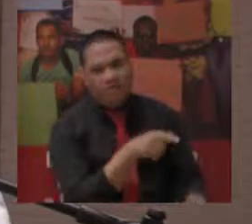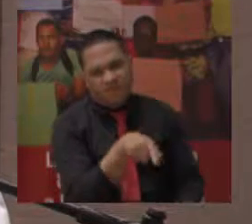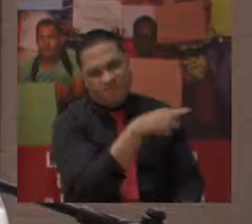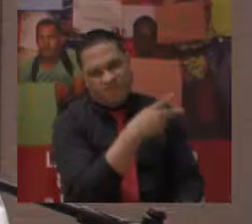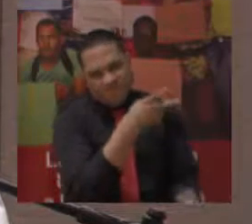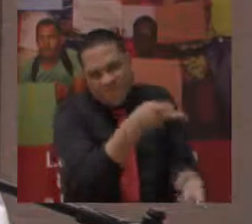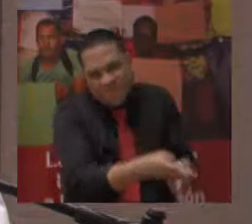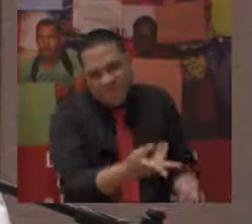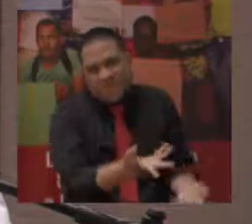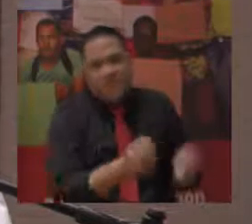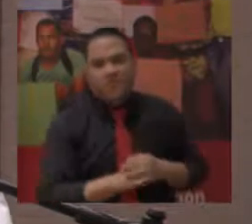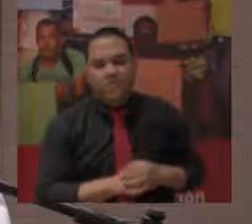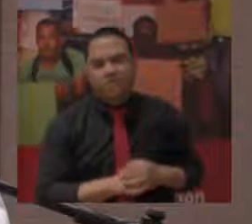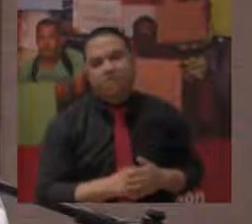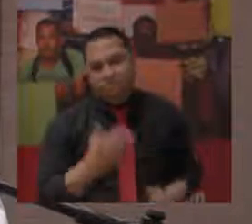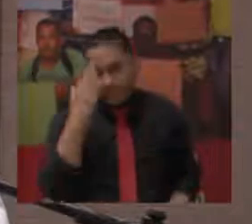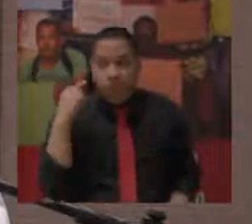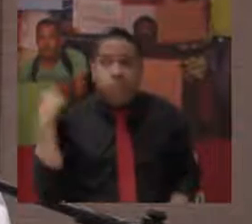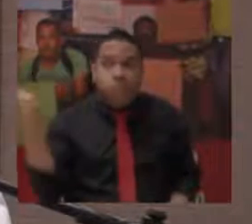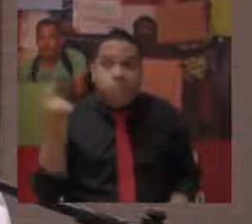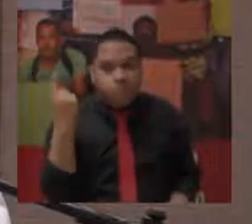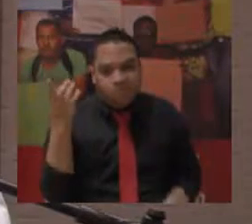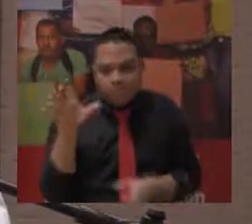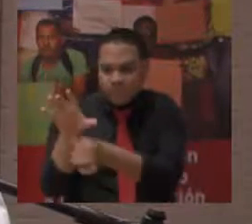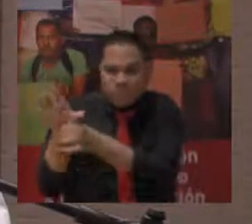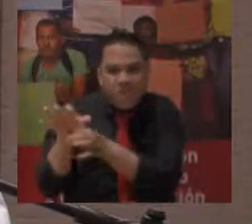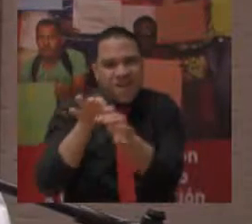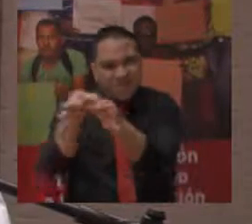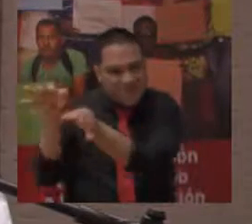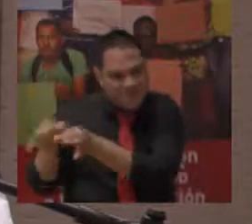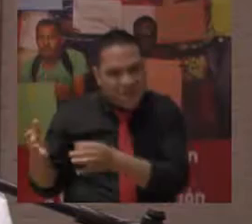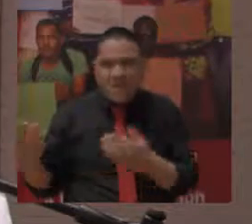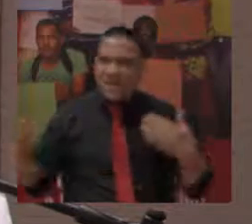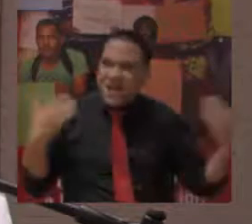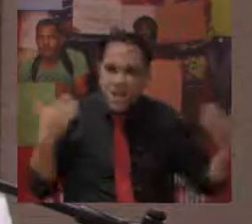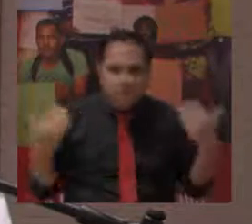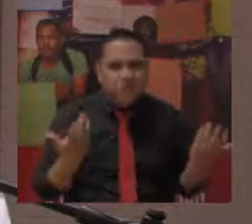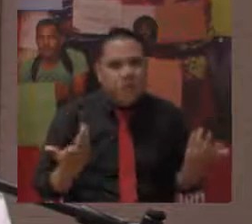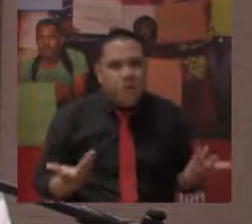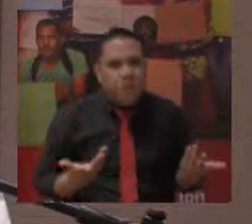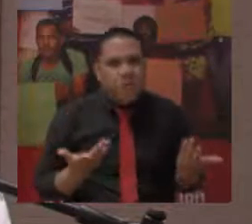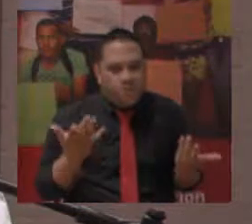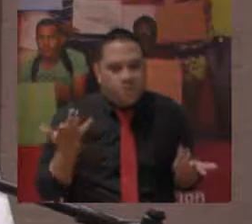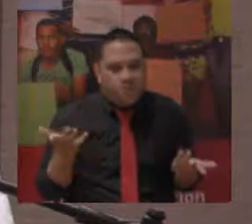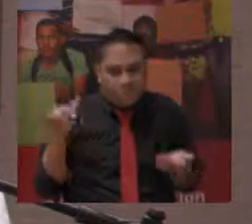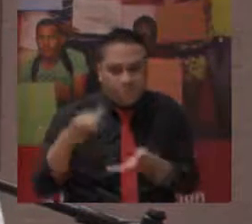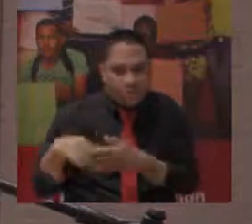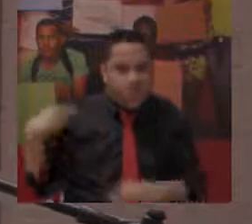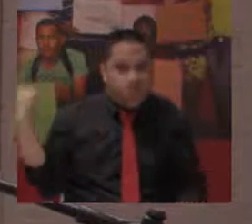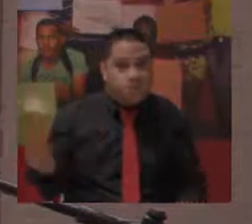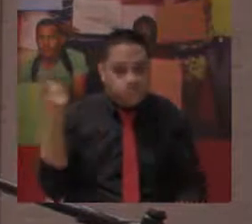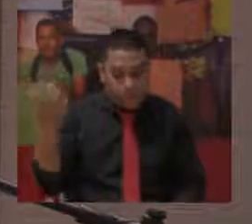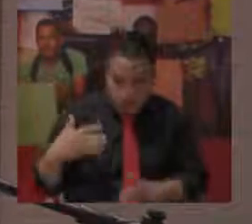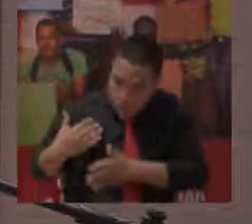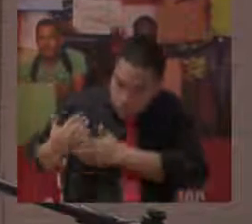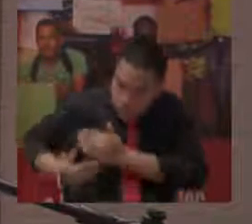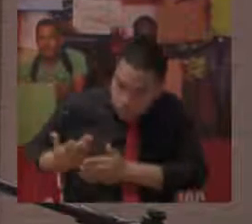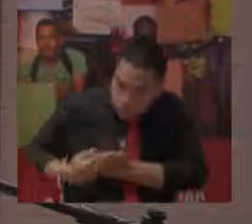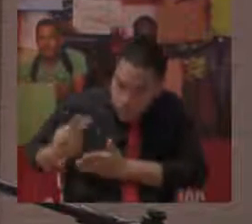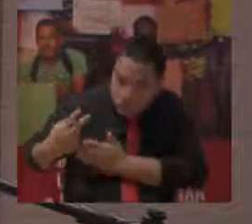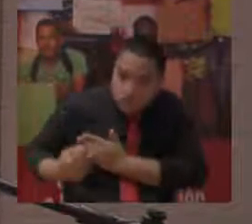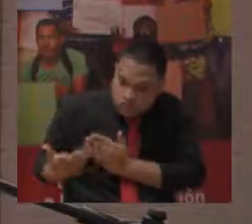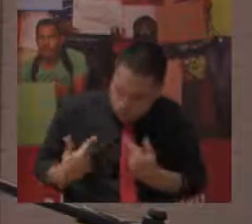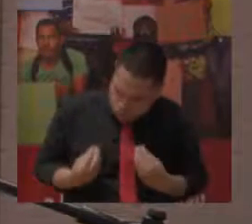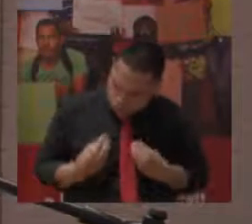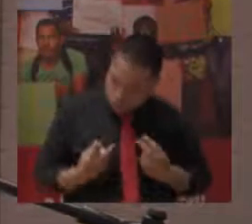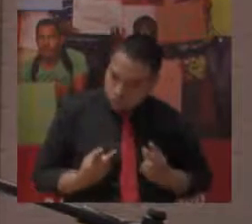de las ciudades, del campo. ¿Cómo logramos llegar con un ejercicio donde el proyecto de vida no esté ligado a